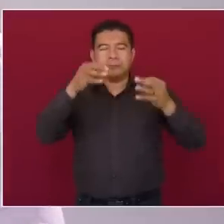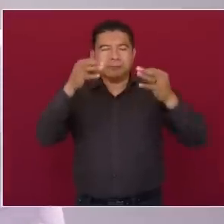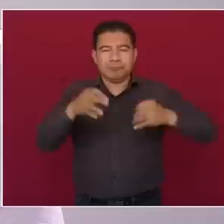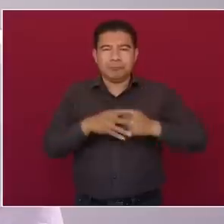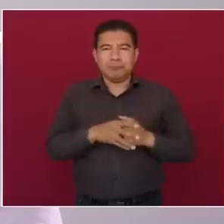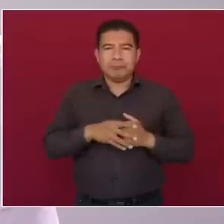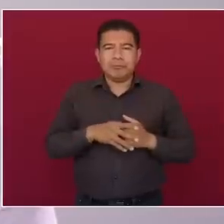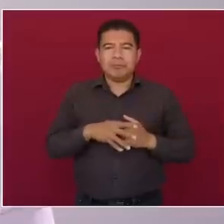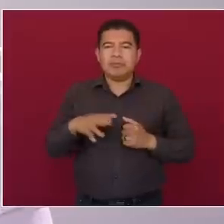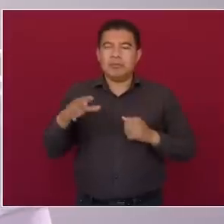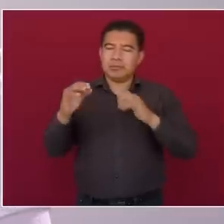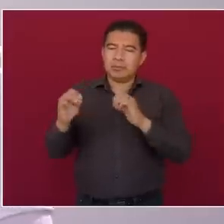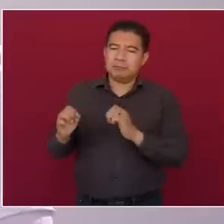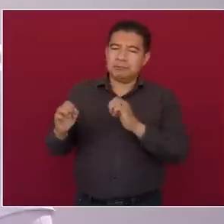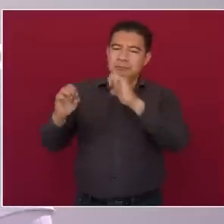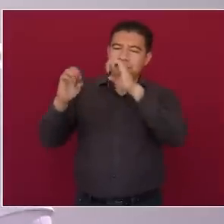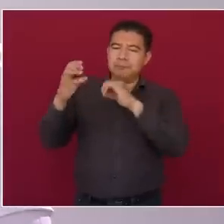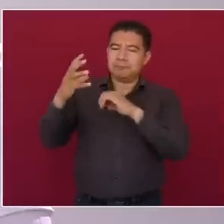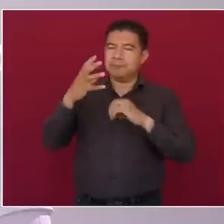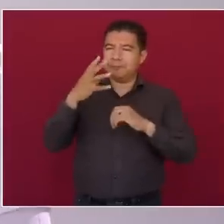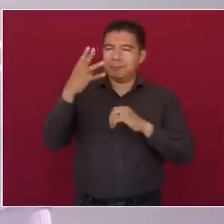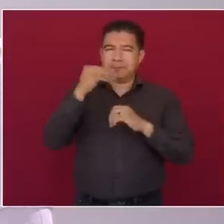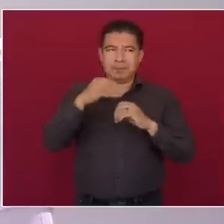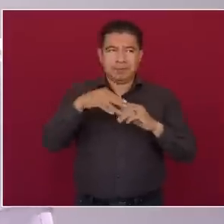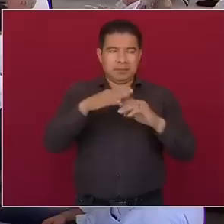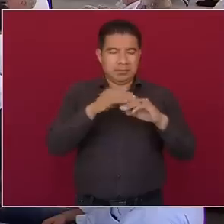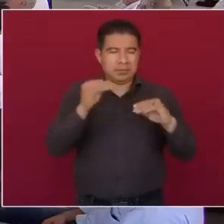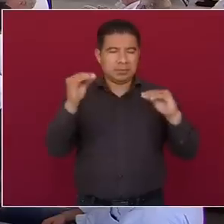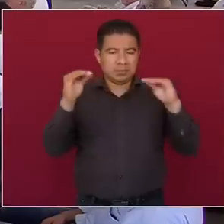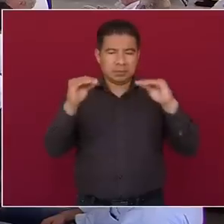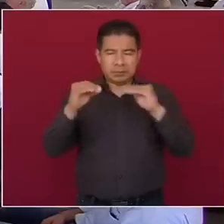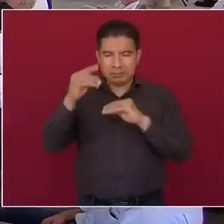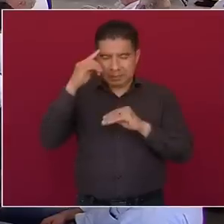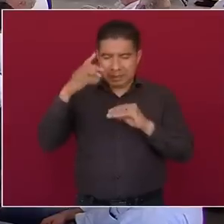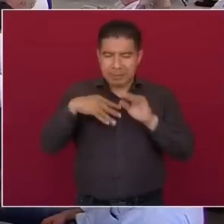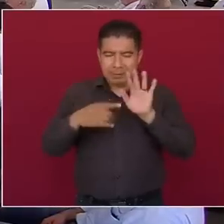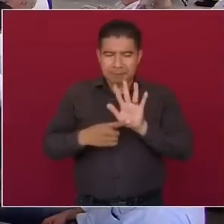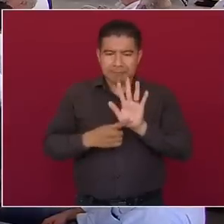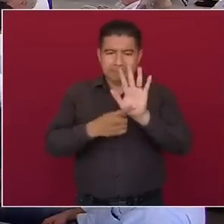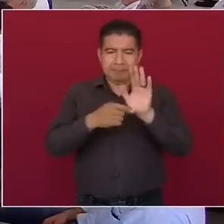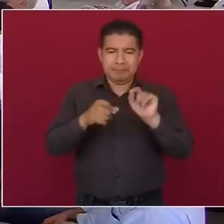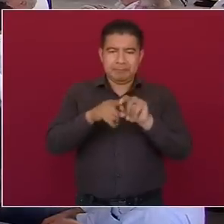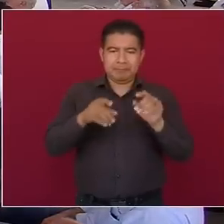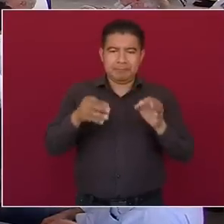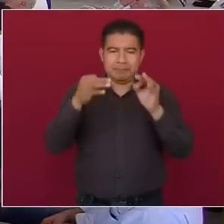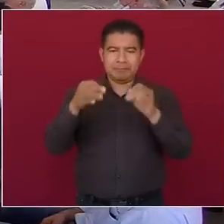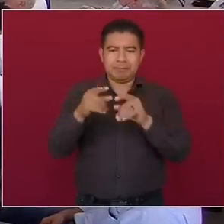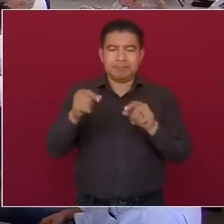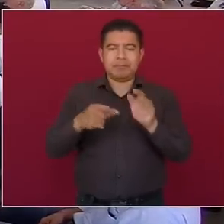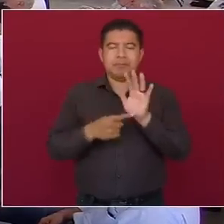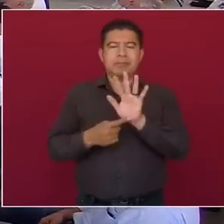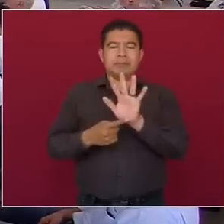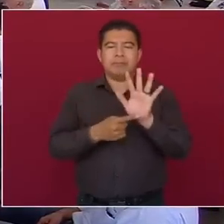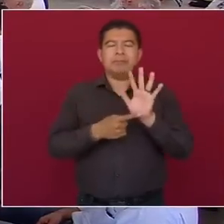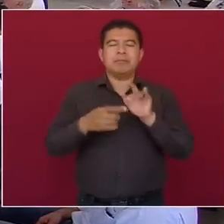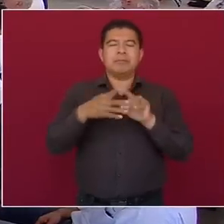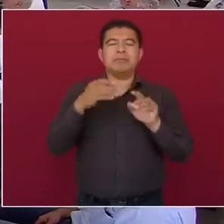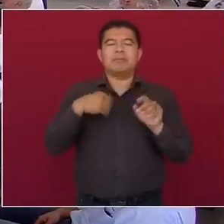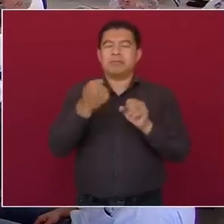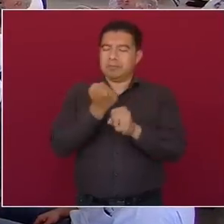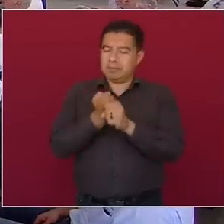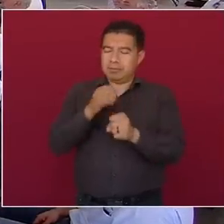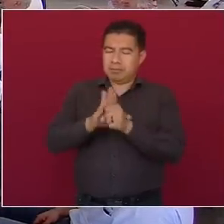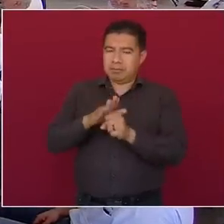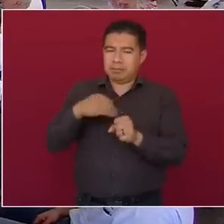edificio, que sirvió de maqueta y de control, sirvió de eje para la armonía arquitectónica del área administrativa,